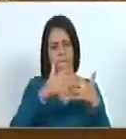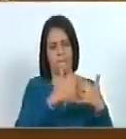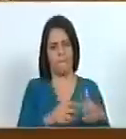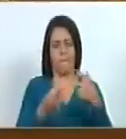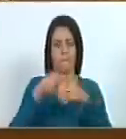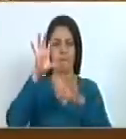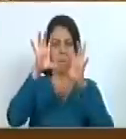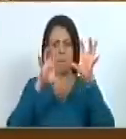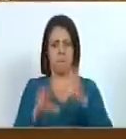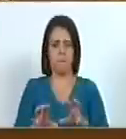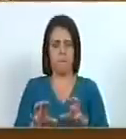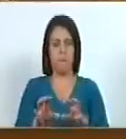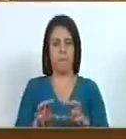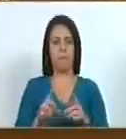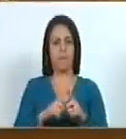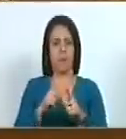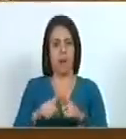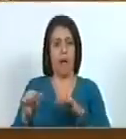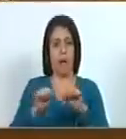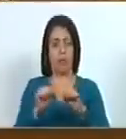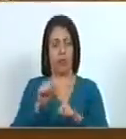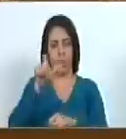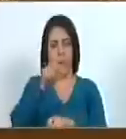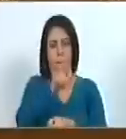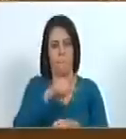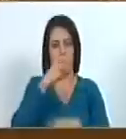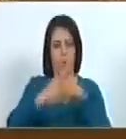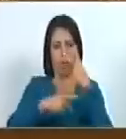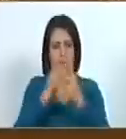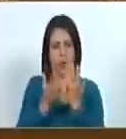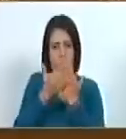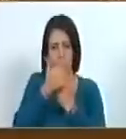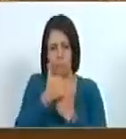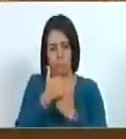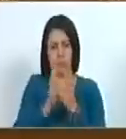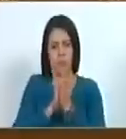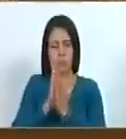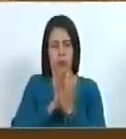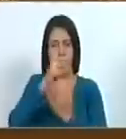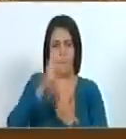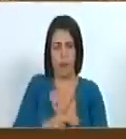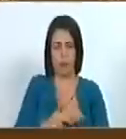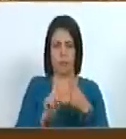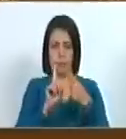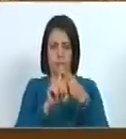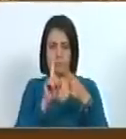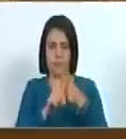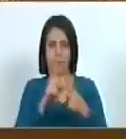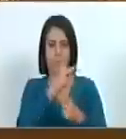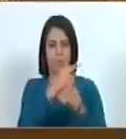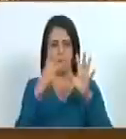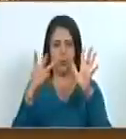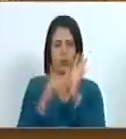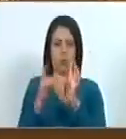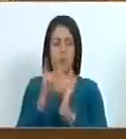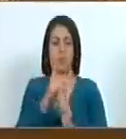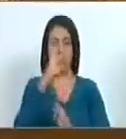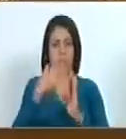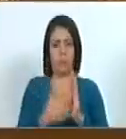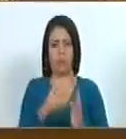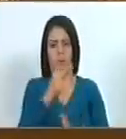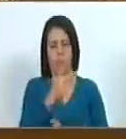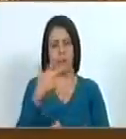extranjero con la complicidad de actores políticos venezolanos. Considerando que el 28 de abril